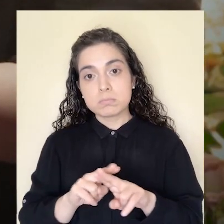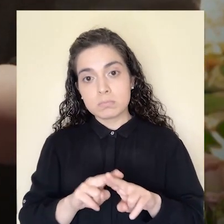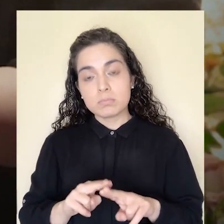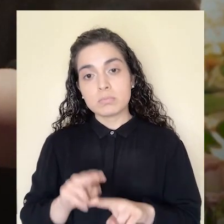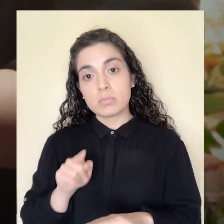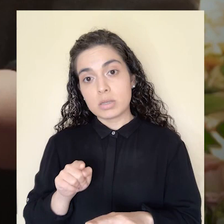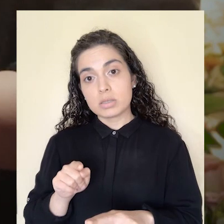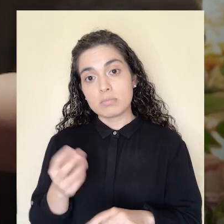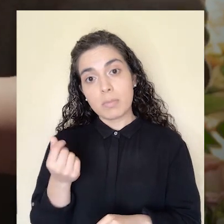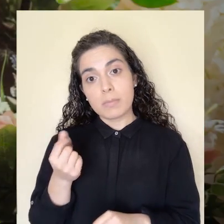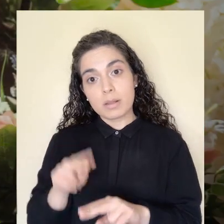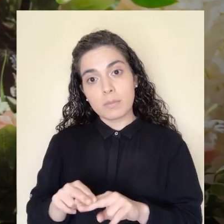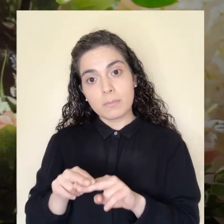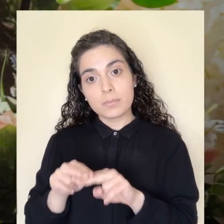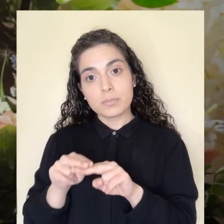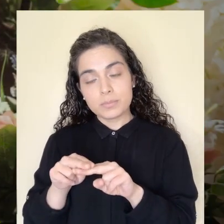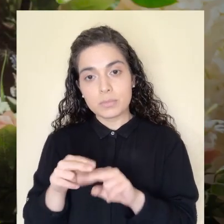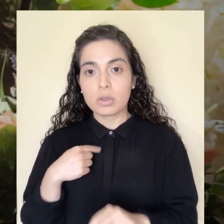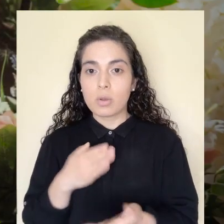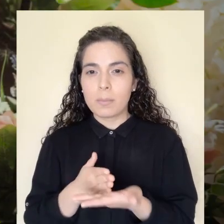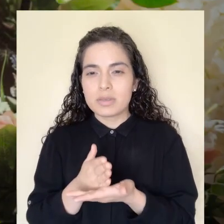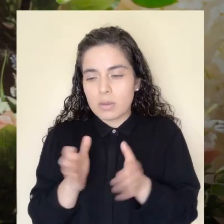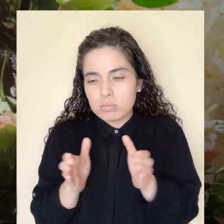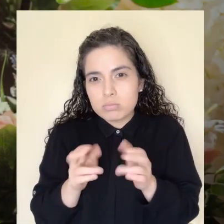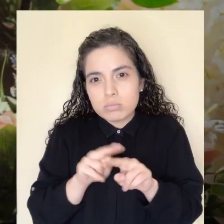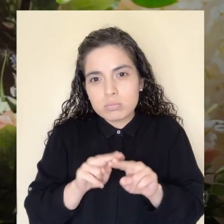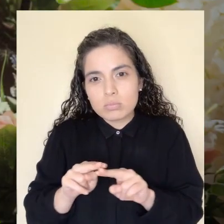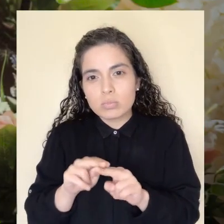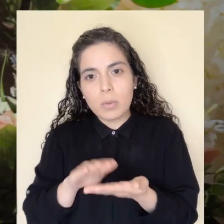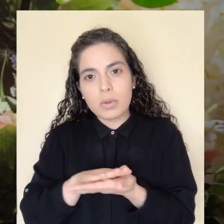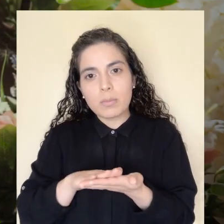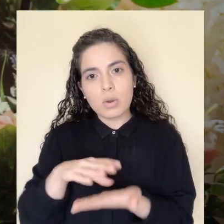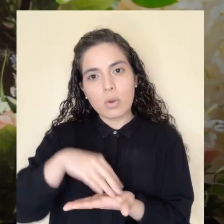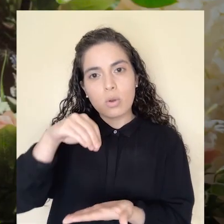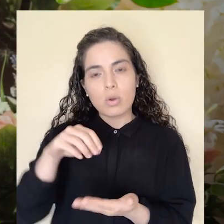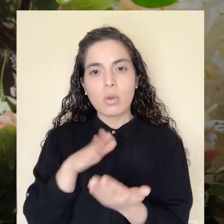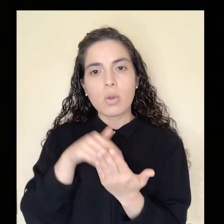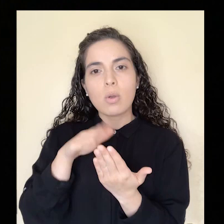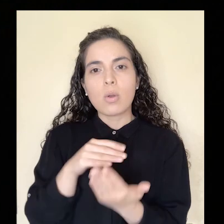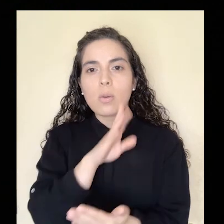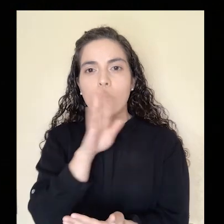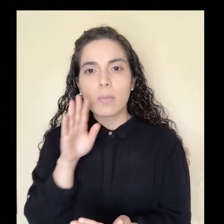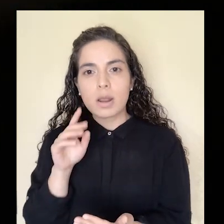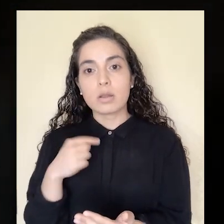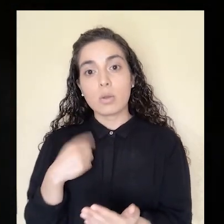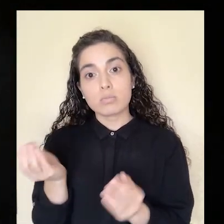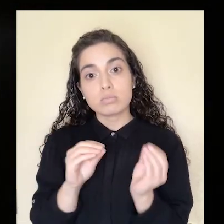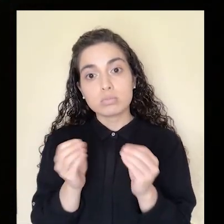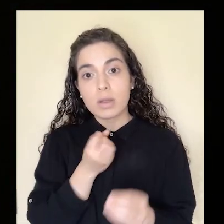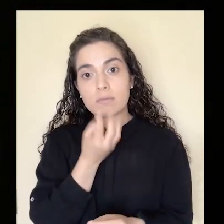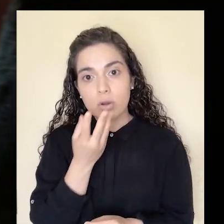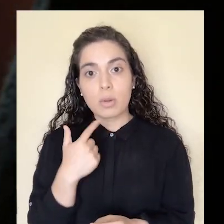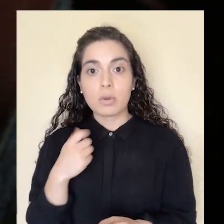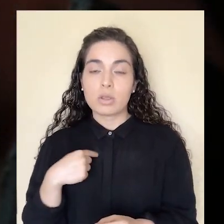trabajo para generar dinero. Empecé haciendo cosas pequeñas como con los conos pintados. Empecé a hacer con flores, porque ese es